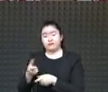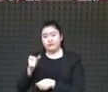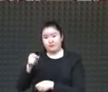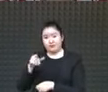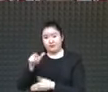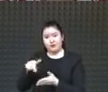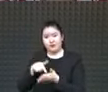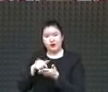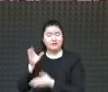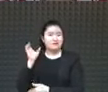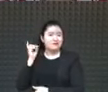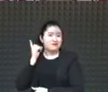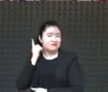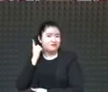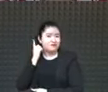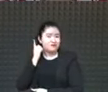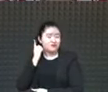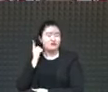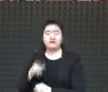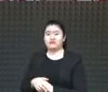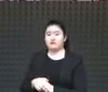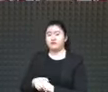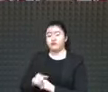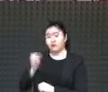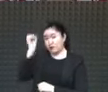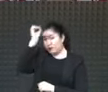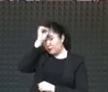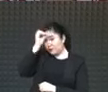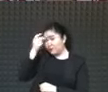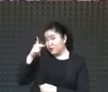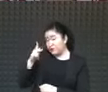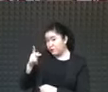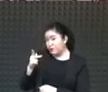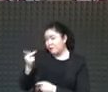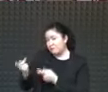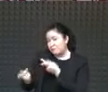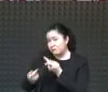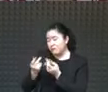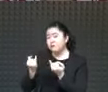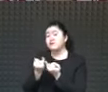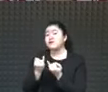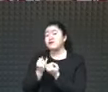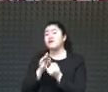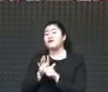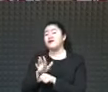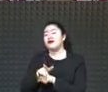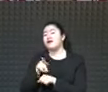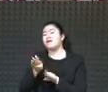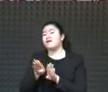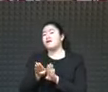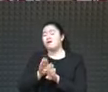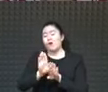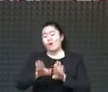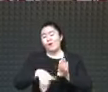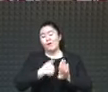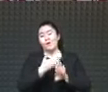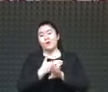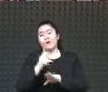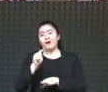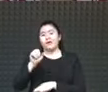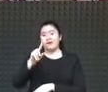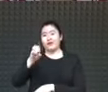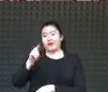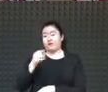de Diputados. Preguntarle su opinión sobre esto y también qué opina sobre la presunta persecución política contra Toledo que